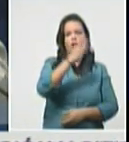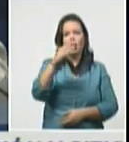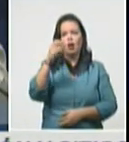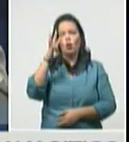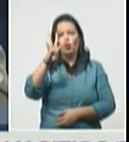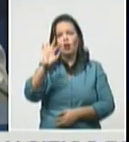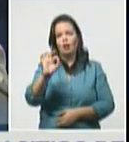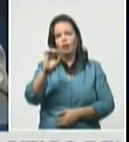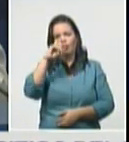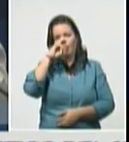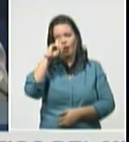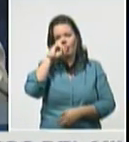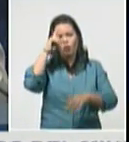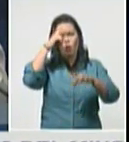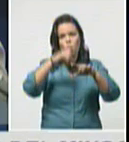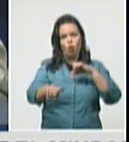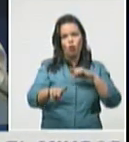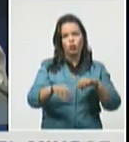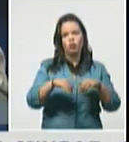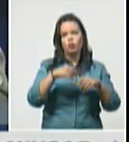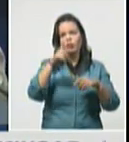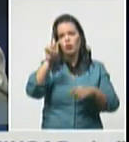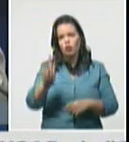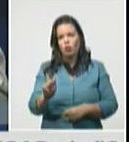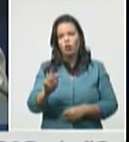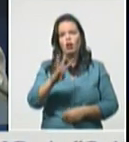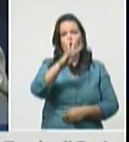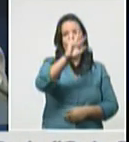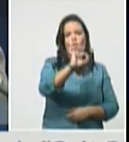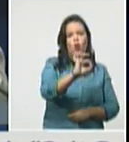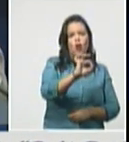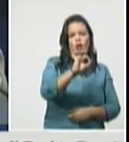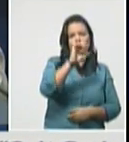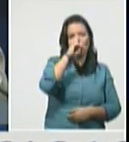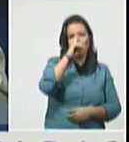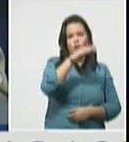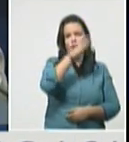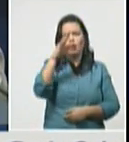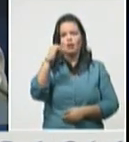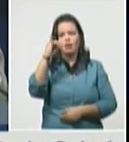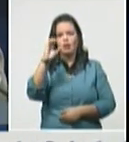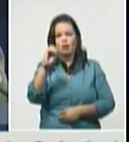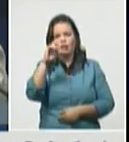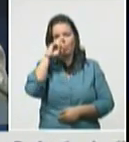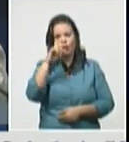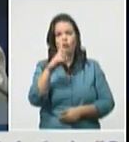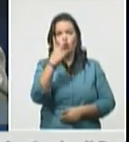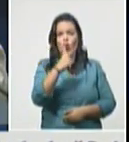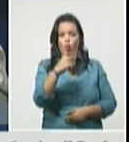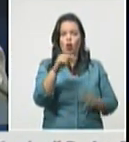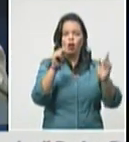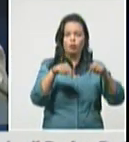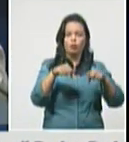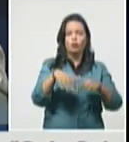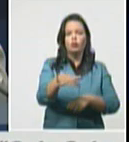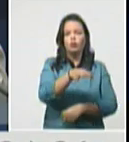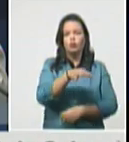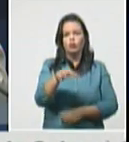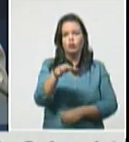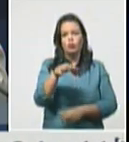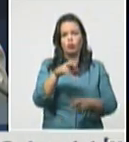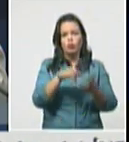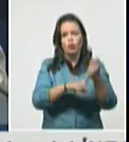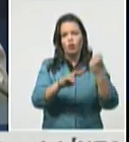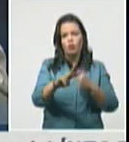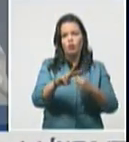60. Pertenecen a la provincia de La Habana, los dos casos, uno del municipio 10 de